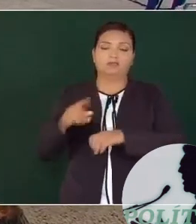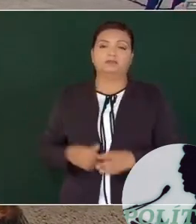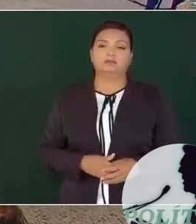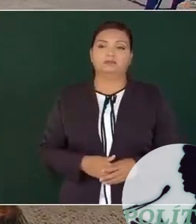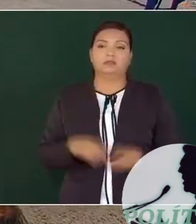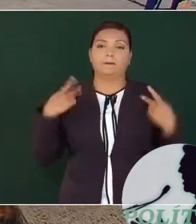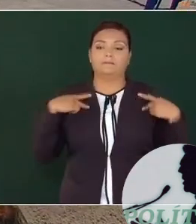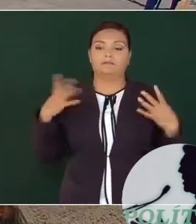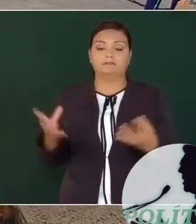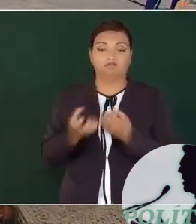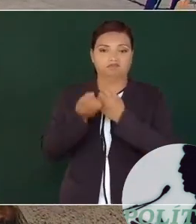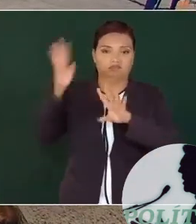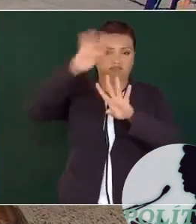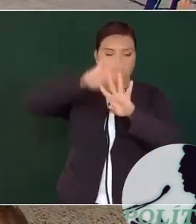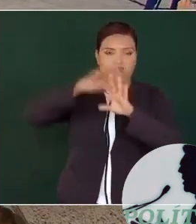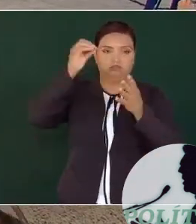detenidos.